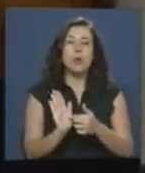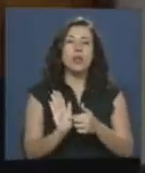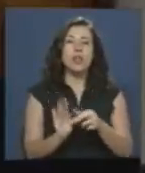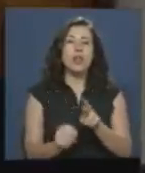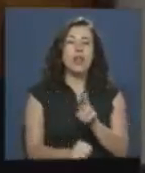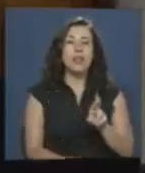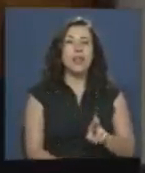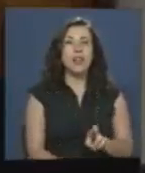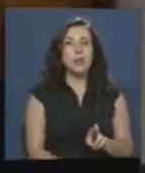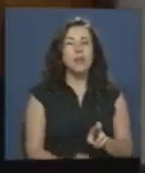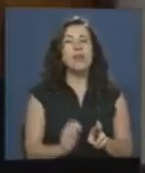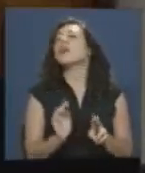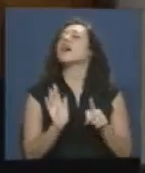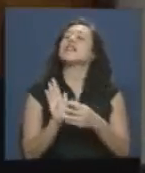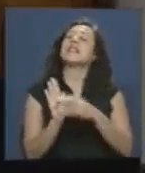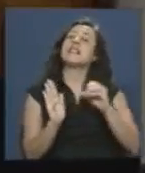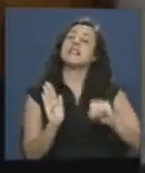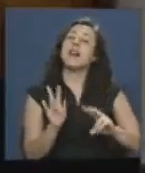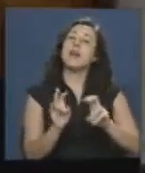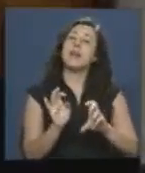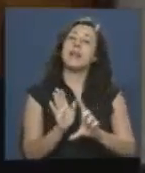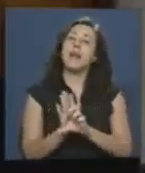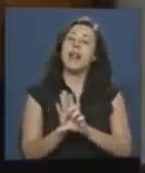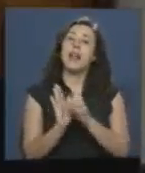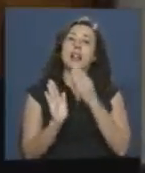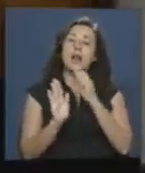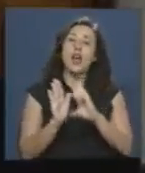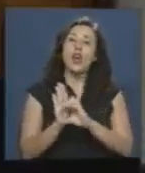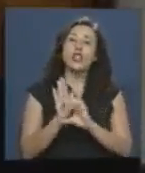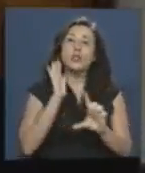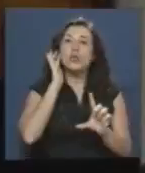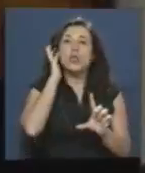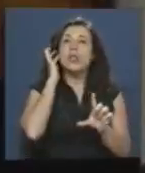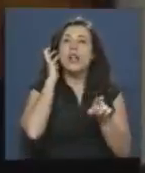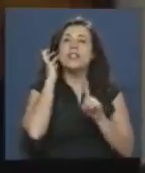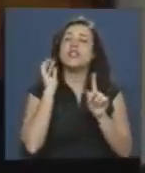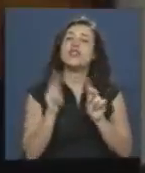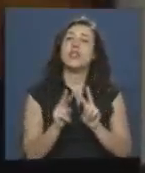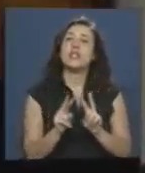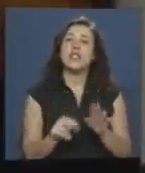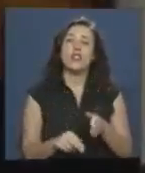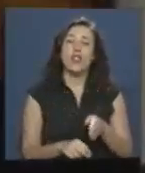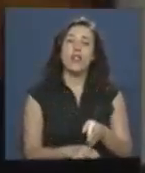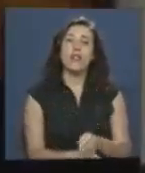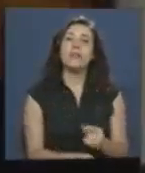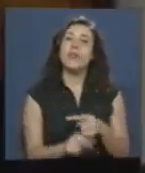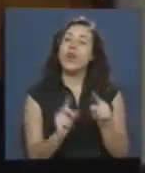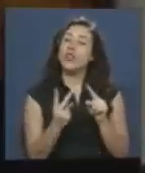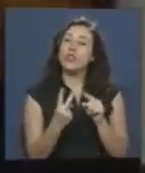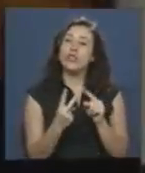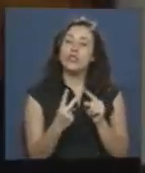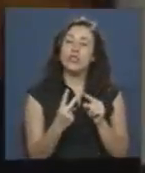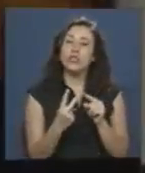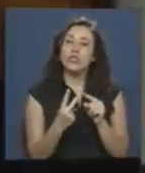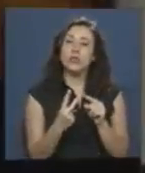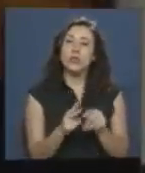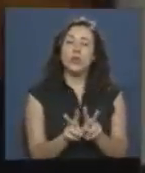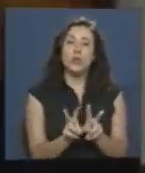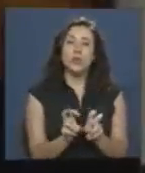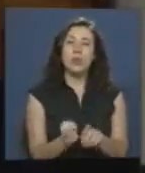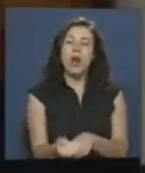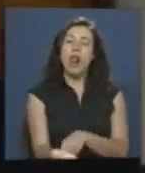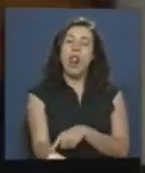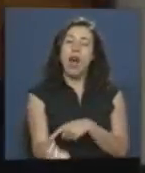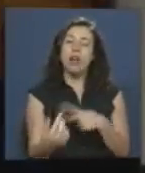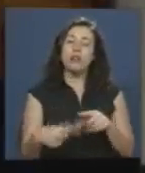República. Esta fue eliminada a nivel legal, pero a nivel constitucional ello aún no ocurría. Segundo, que fue un tema